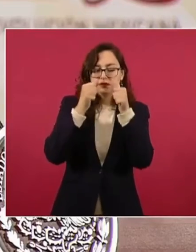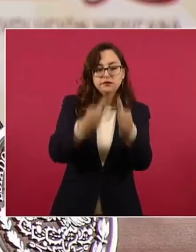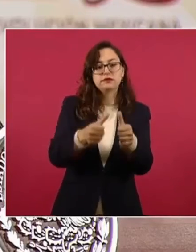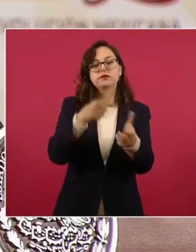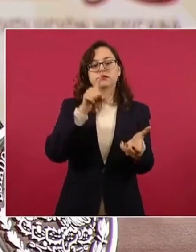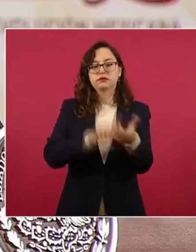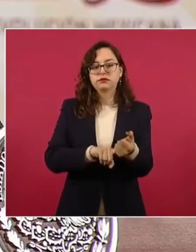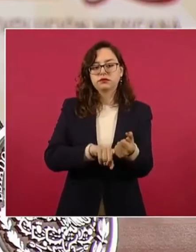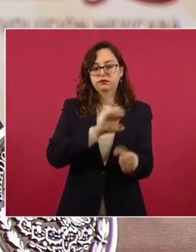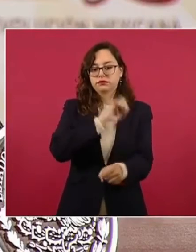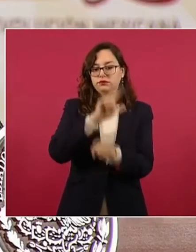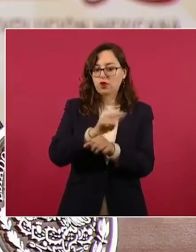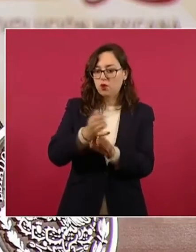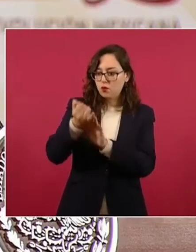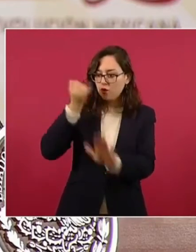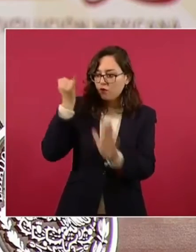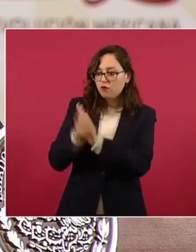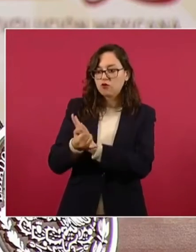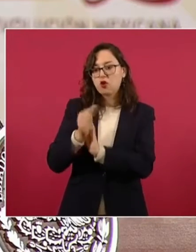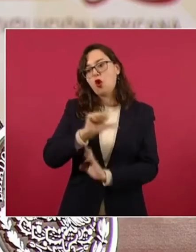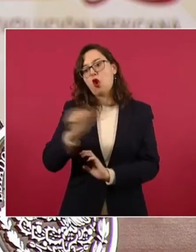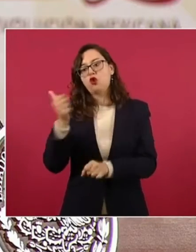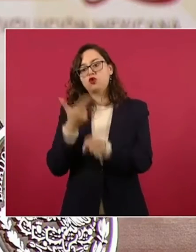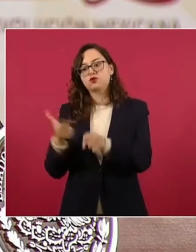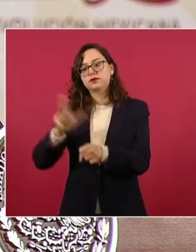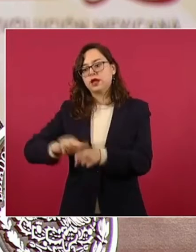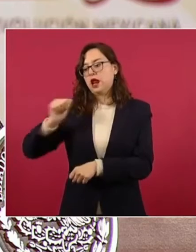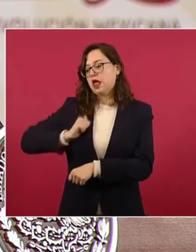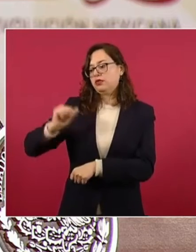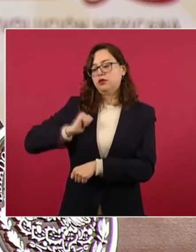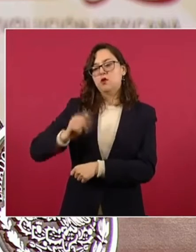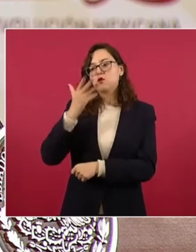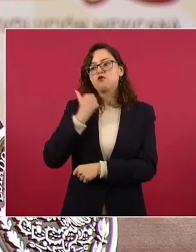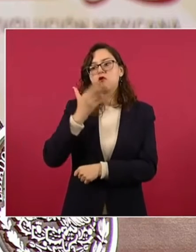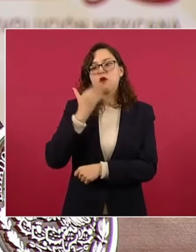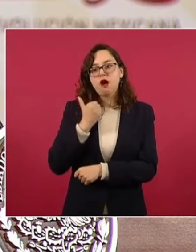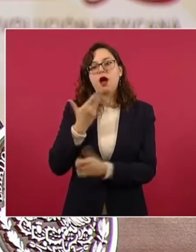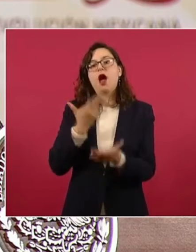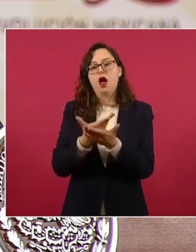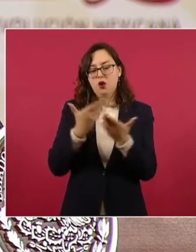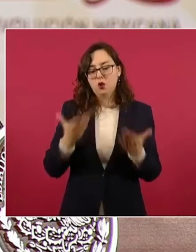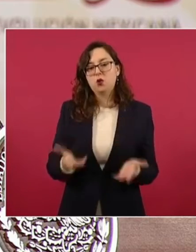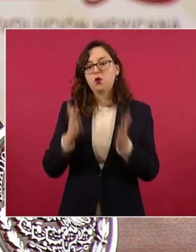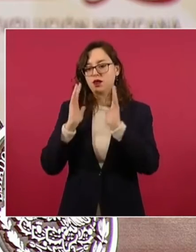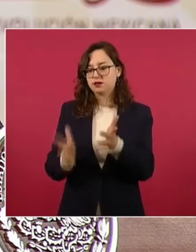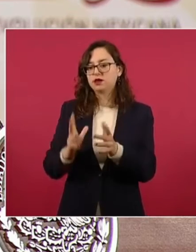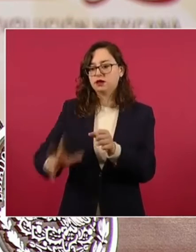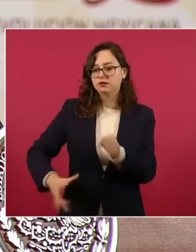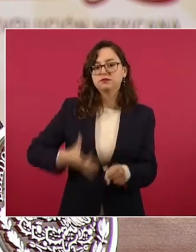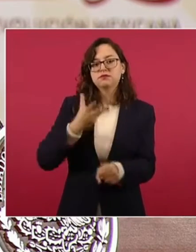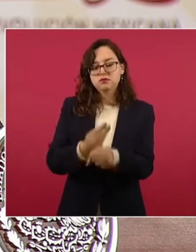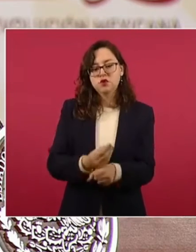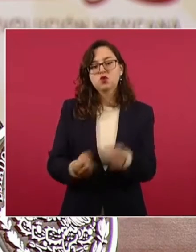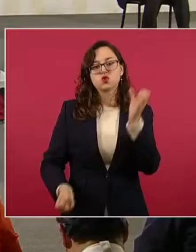con especialidades que no tenía el hospital anterior y que se acaban de incorporar en los servicios, como cirugía